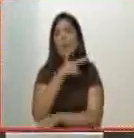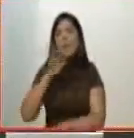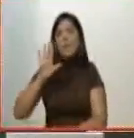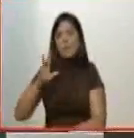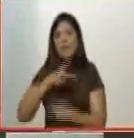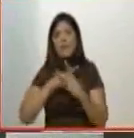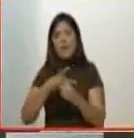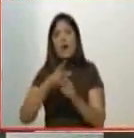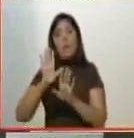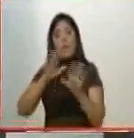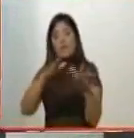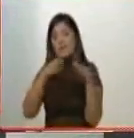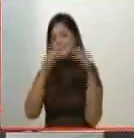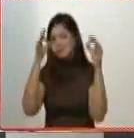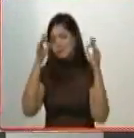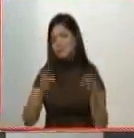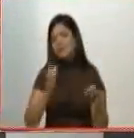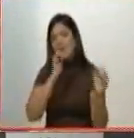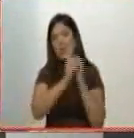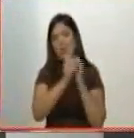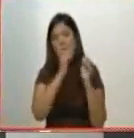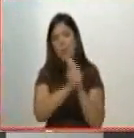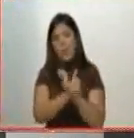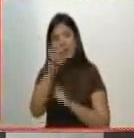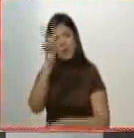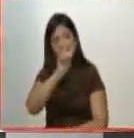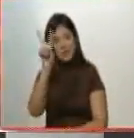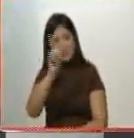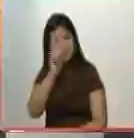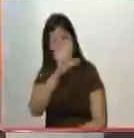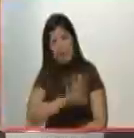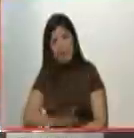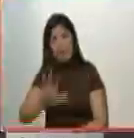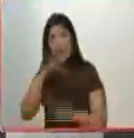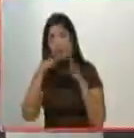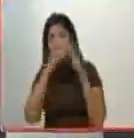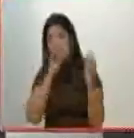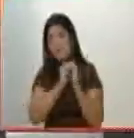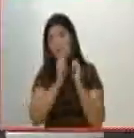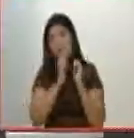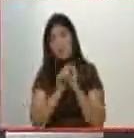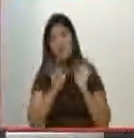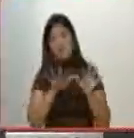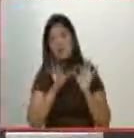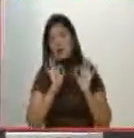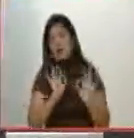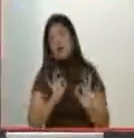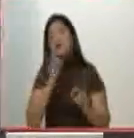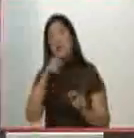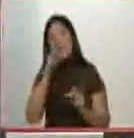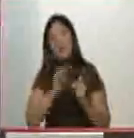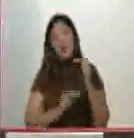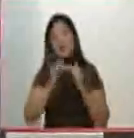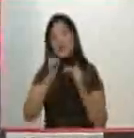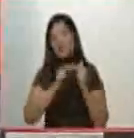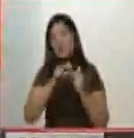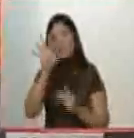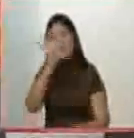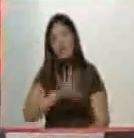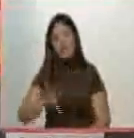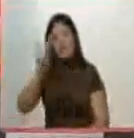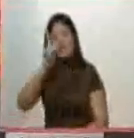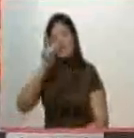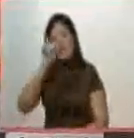de apoyar rotundamente al deporte nacional, a nuestros atletas de alto rendimiento y la construcción de la Venezuela potencia